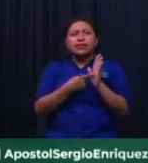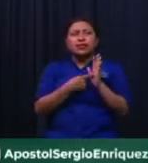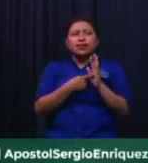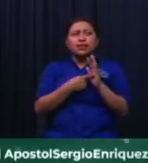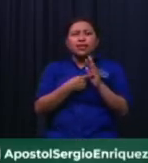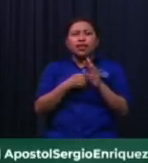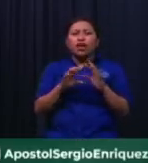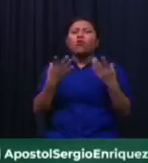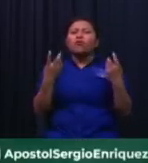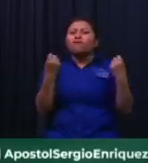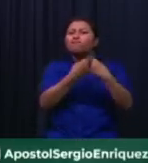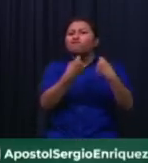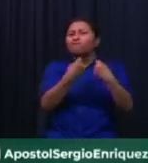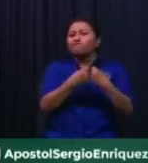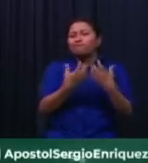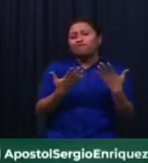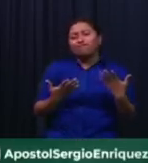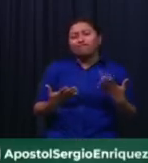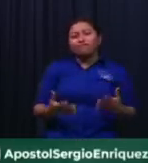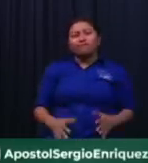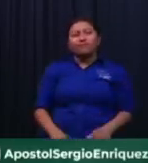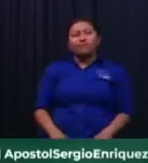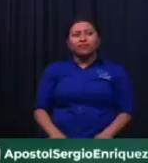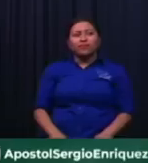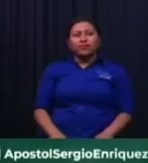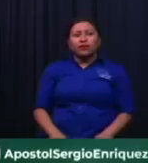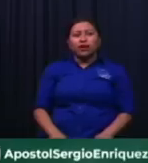¿Cuál fue la hostilidad?